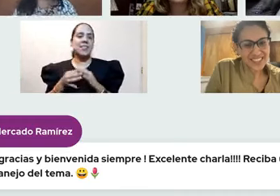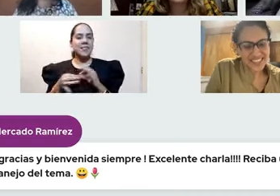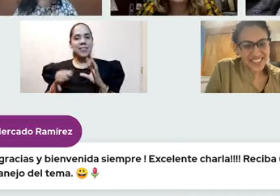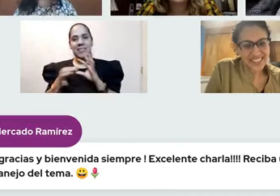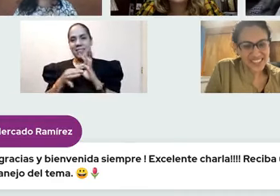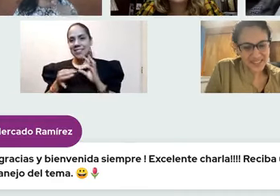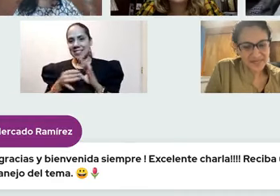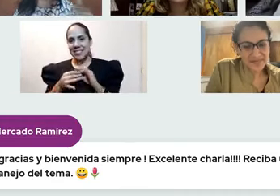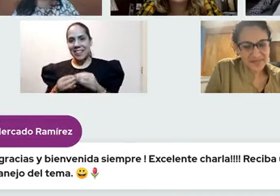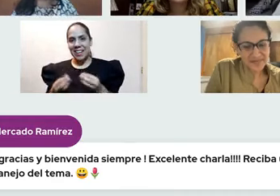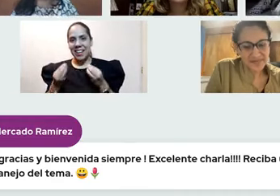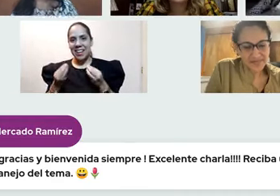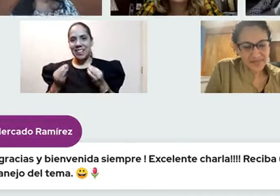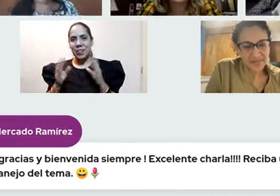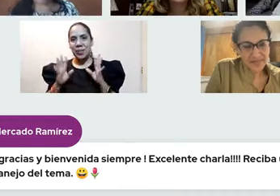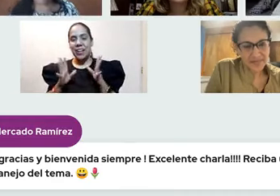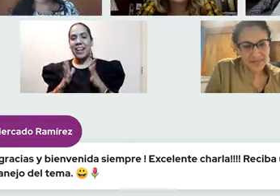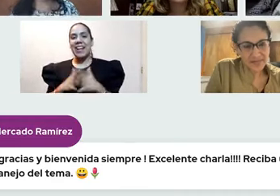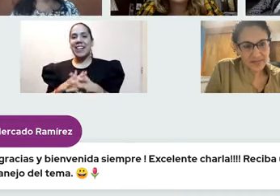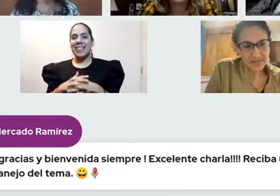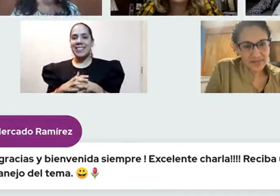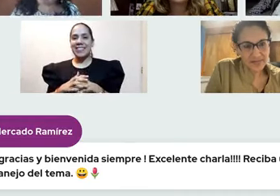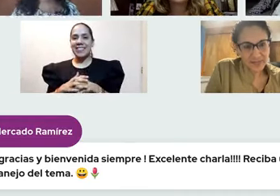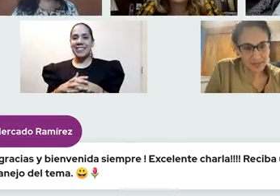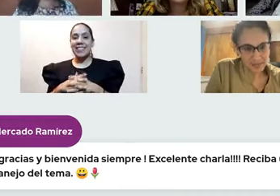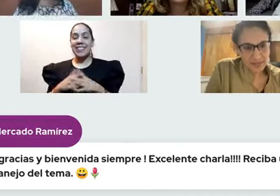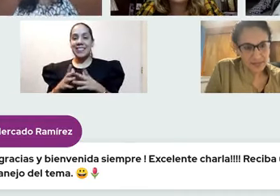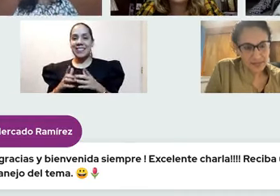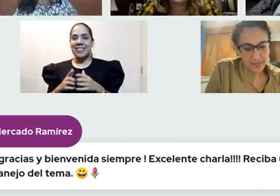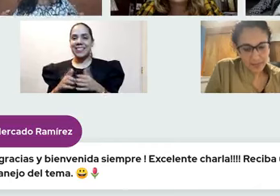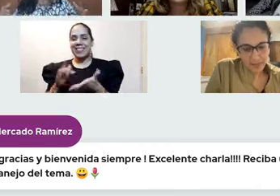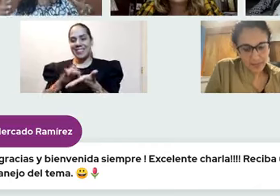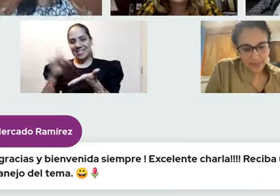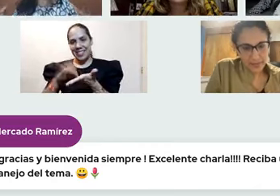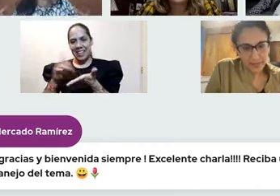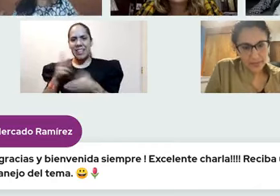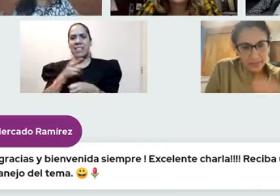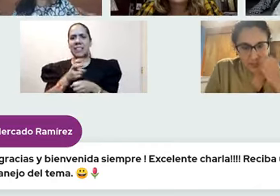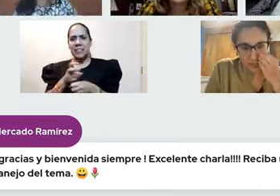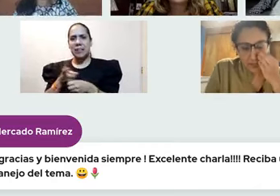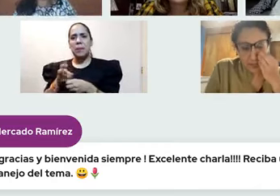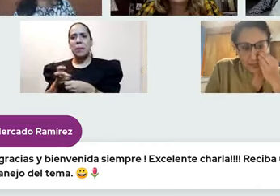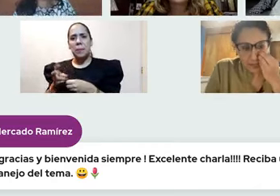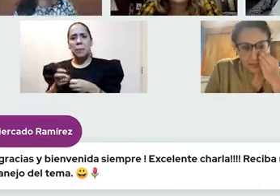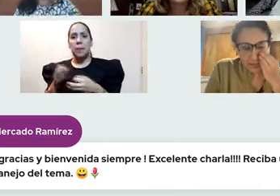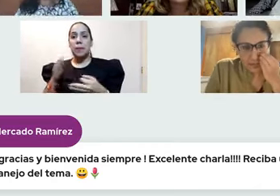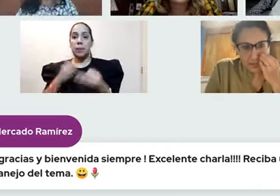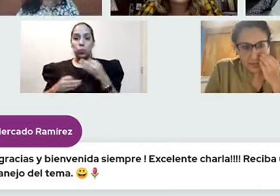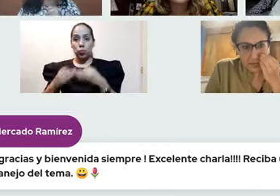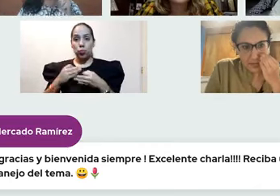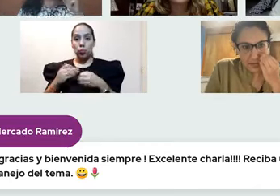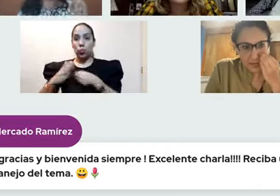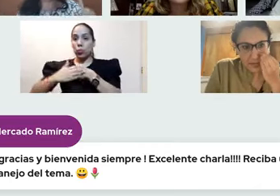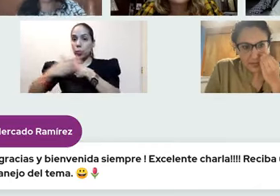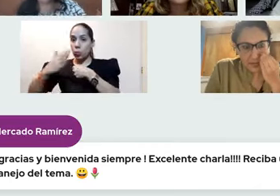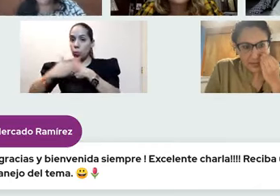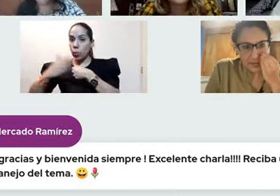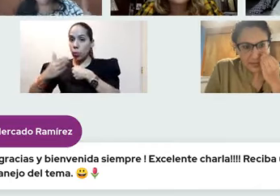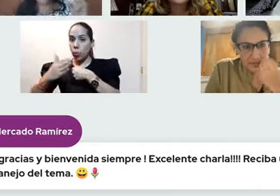Charlas de Café. Muchas muchísimas gracias. Y los invitamos, les invitamos a este próximo miércoles 23.